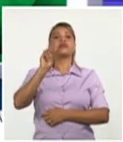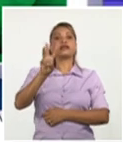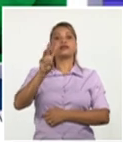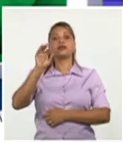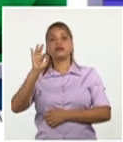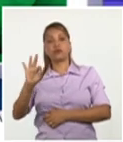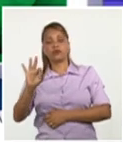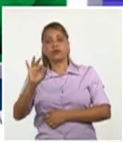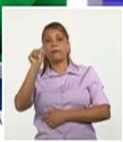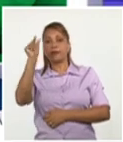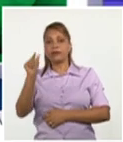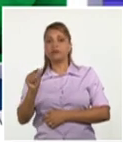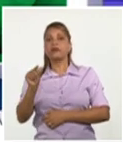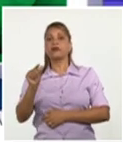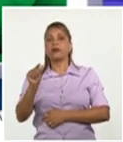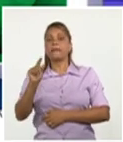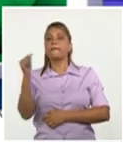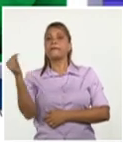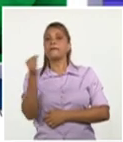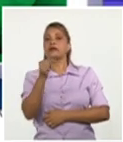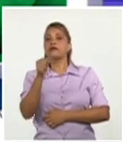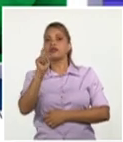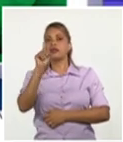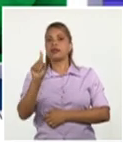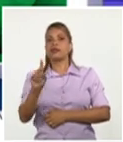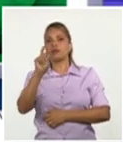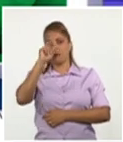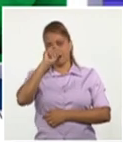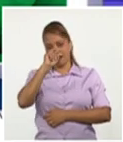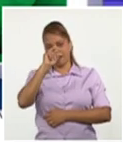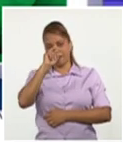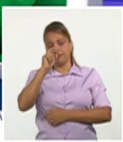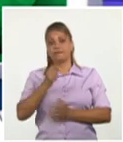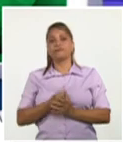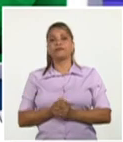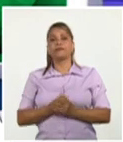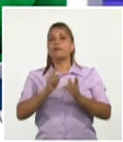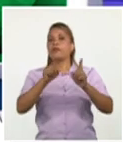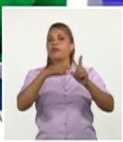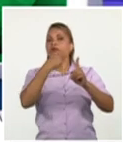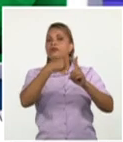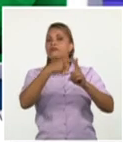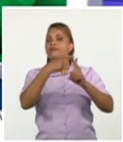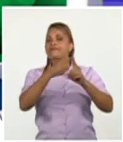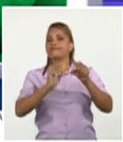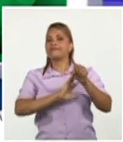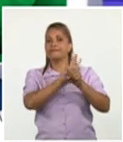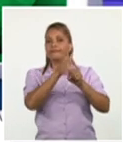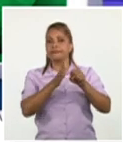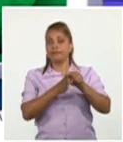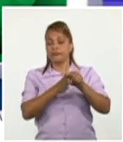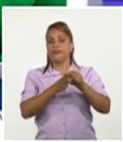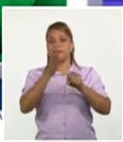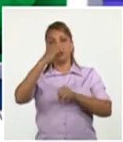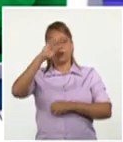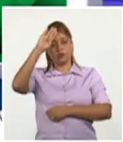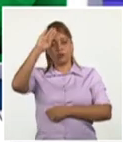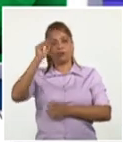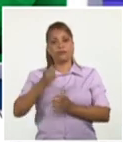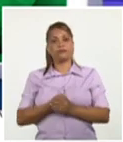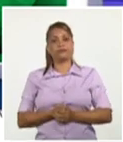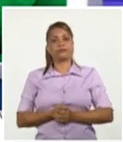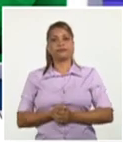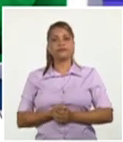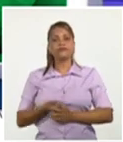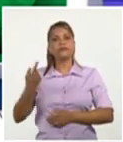pacientes menores de 1 año que han sido diagnosticados en nuestro país. Ayer,